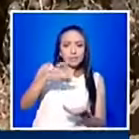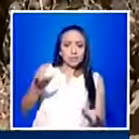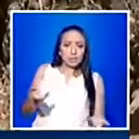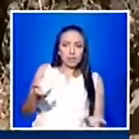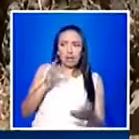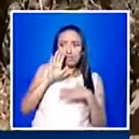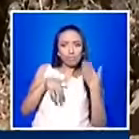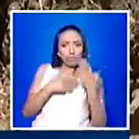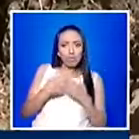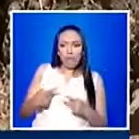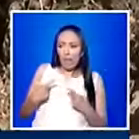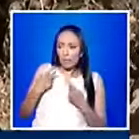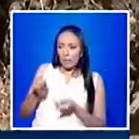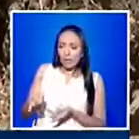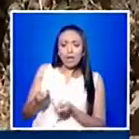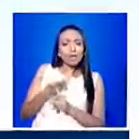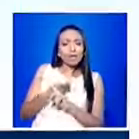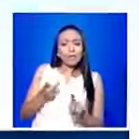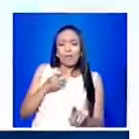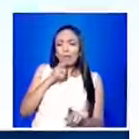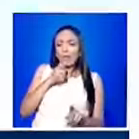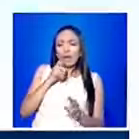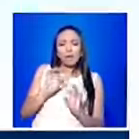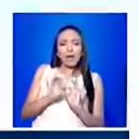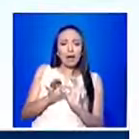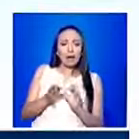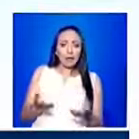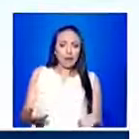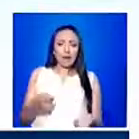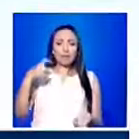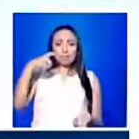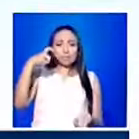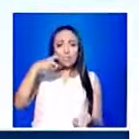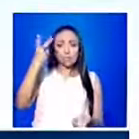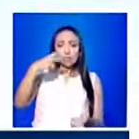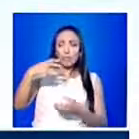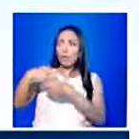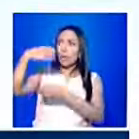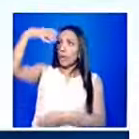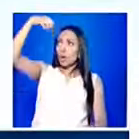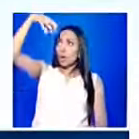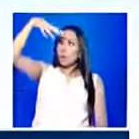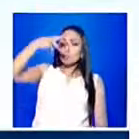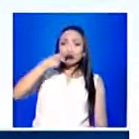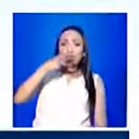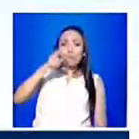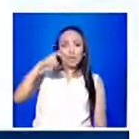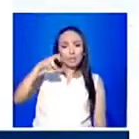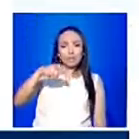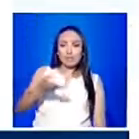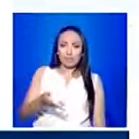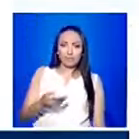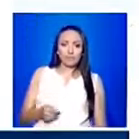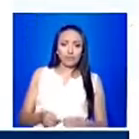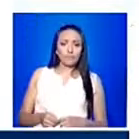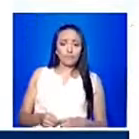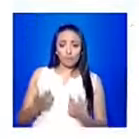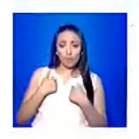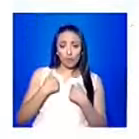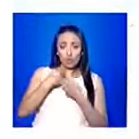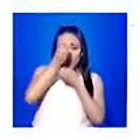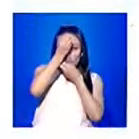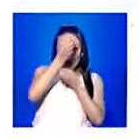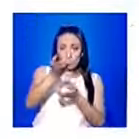pero no está adoquinado. Necesitamos especialmente también la luz, por favor, si nos pueden ayudar. Informó